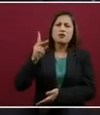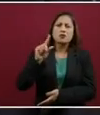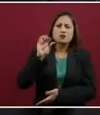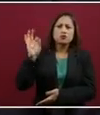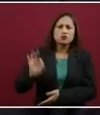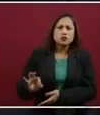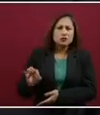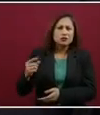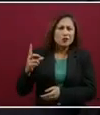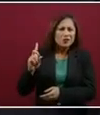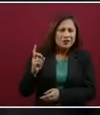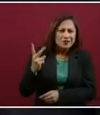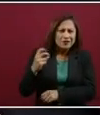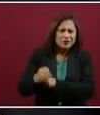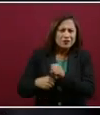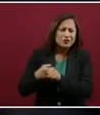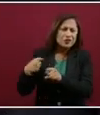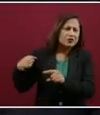No